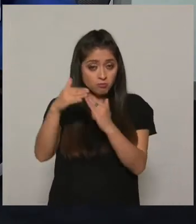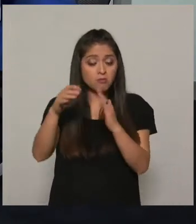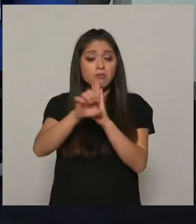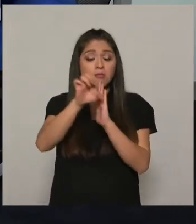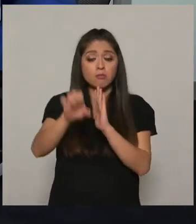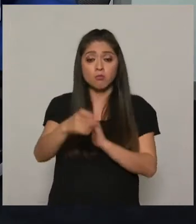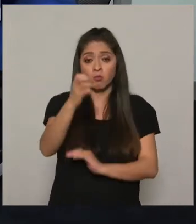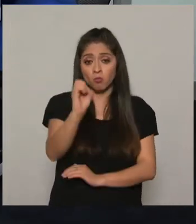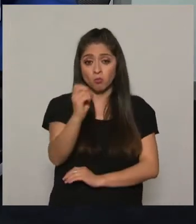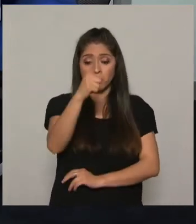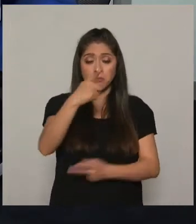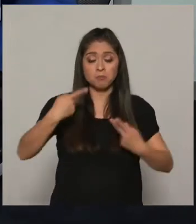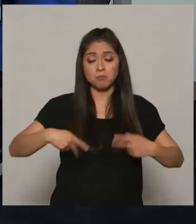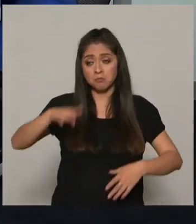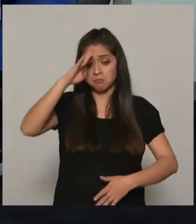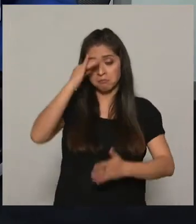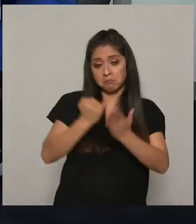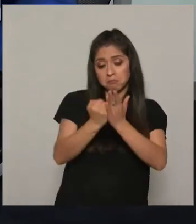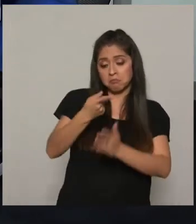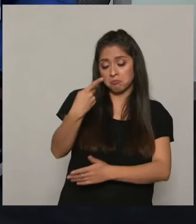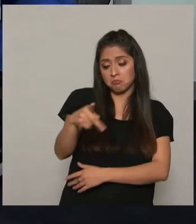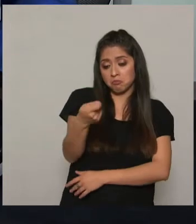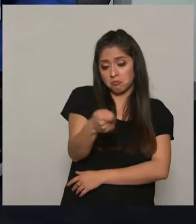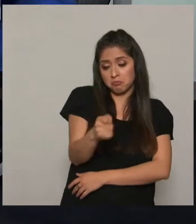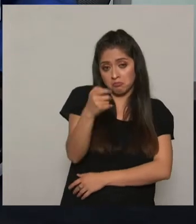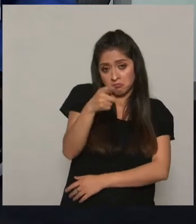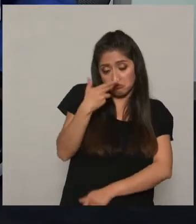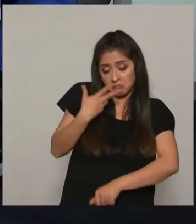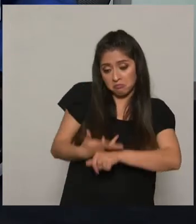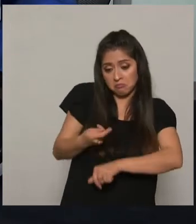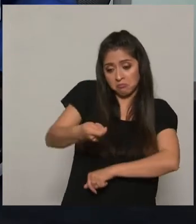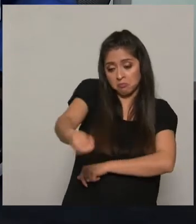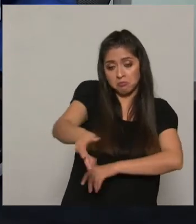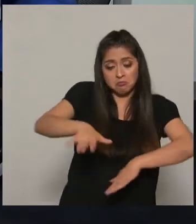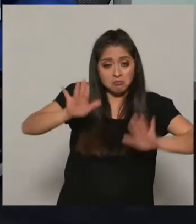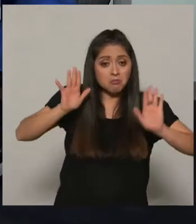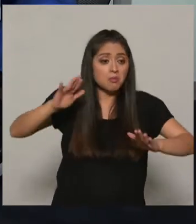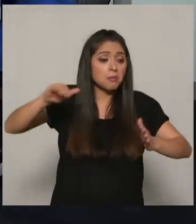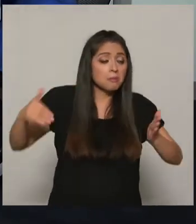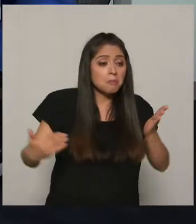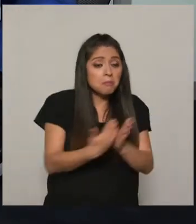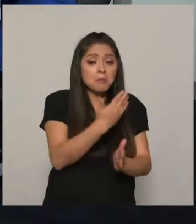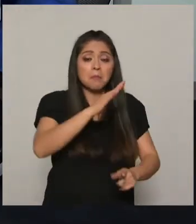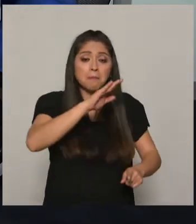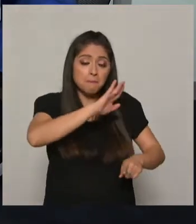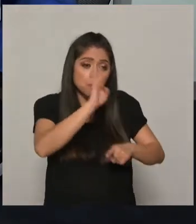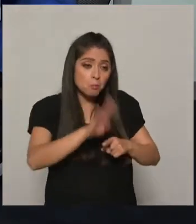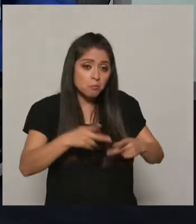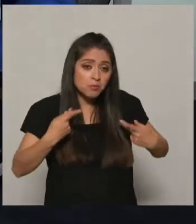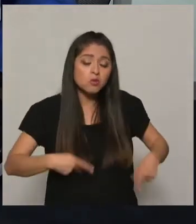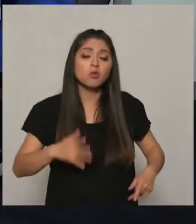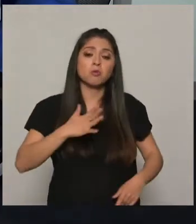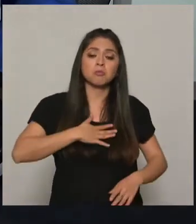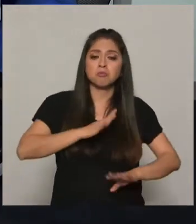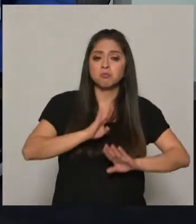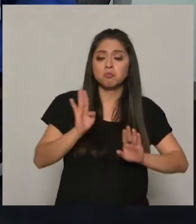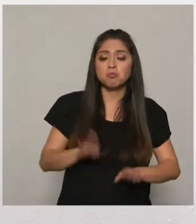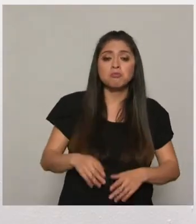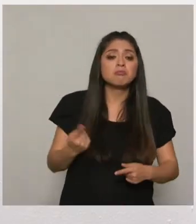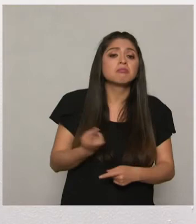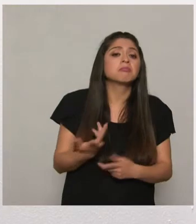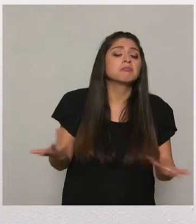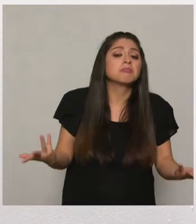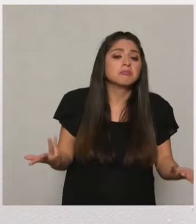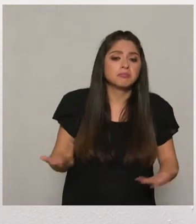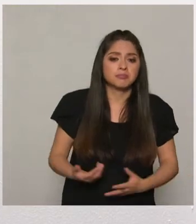que él solo se suba y se mate, o mate, lo peor de todo es que a los demás, ¿no? A alguien más. Sí, sí, en general, digo, estas